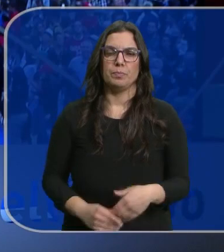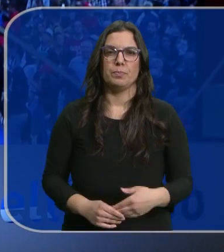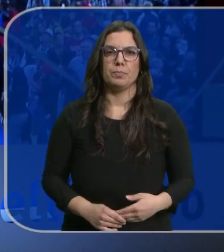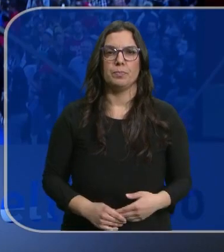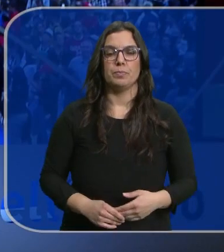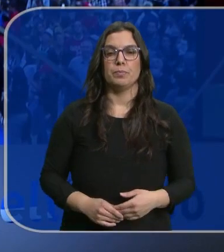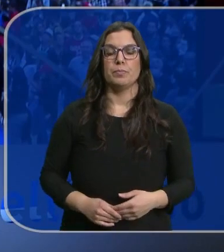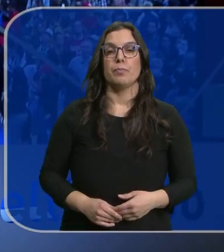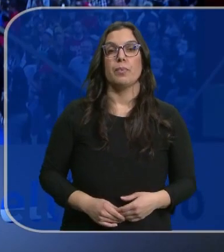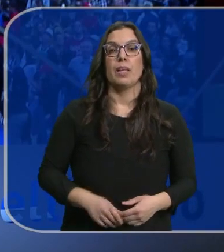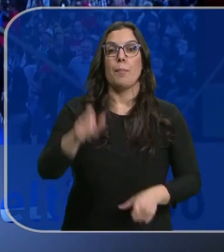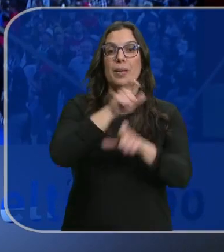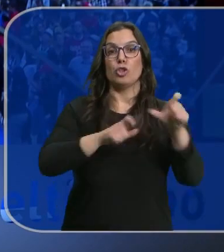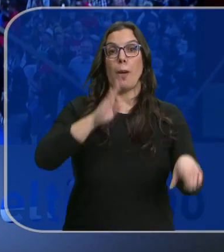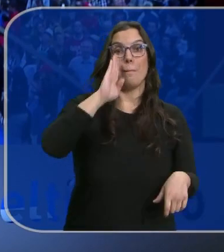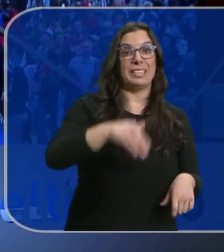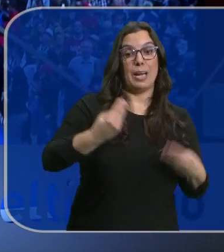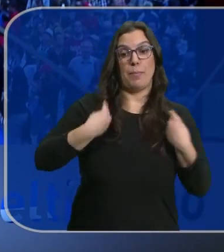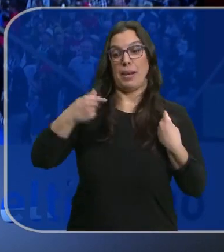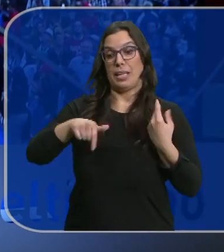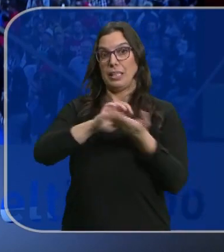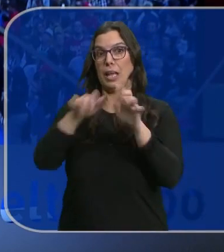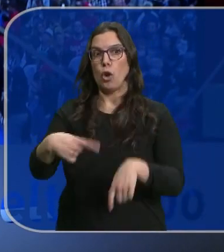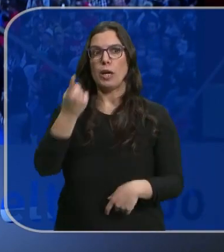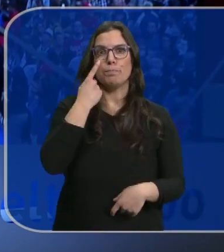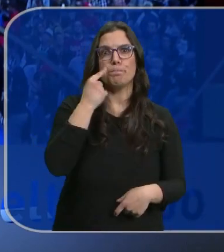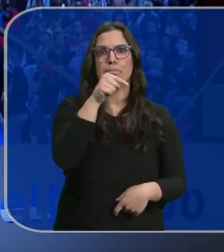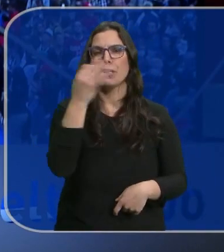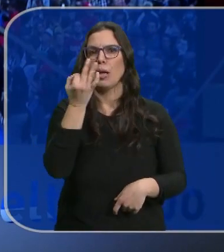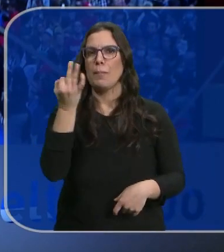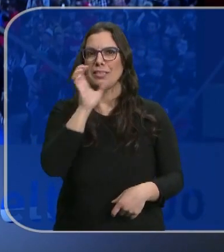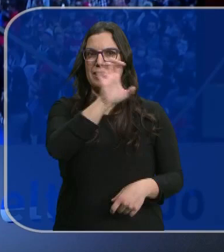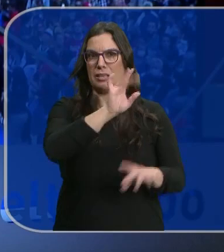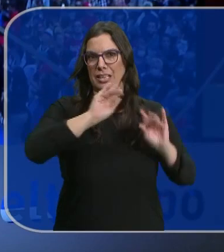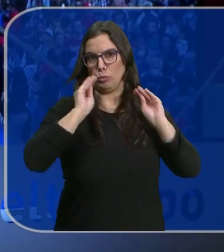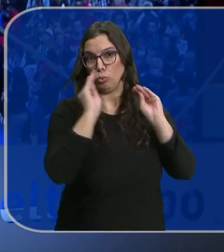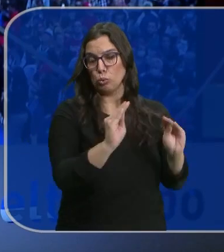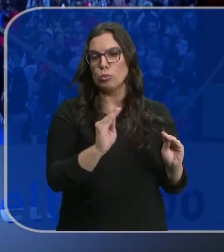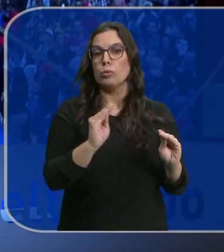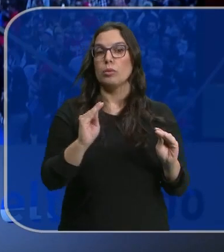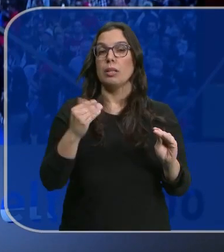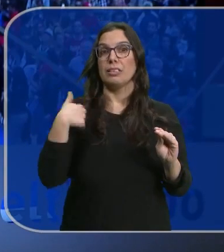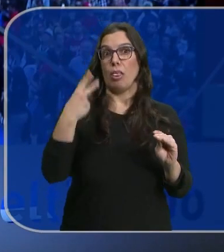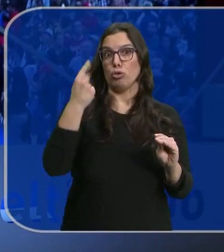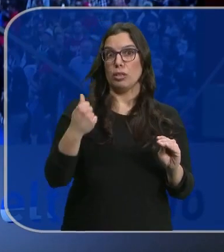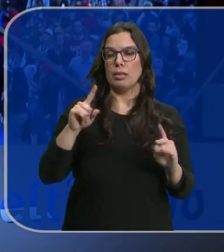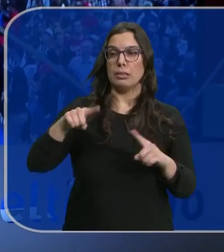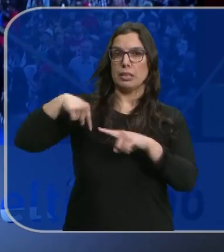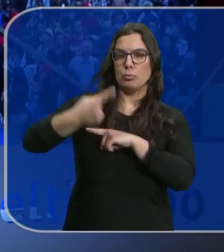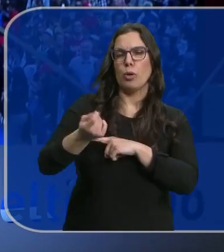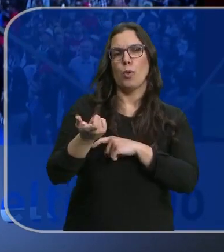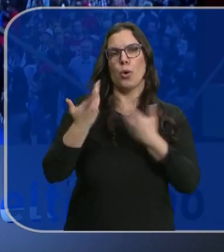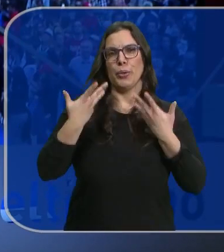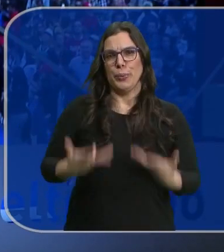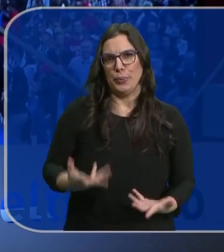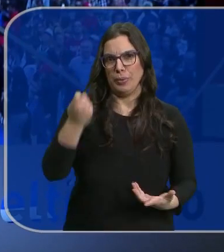La comunidad de brasileños en Castilla y León vive con expectación todo lo ocurrido y 48 horas después de los ataques respiran